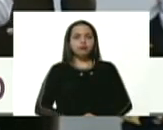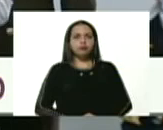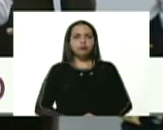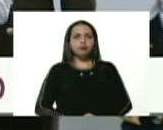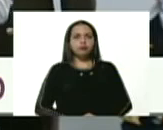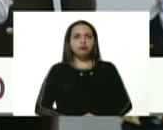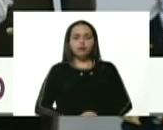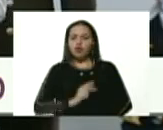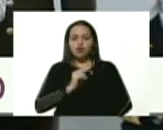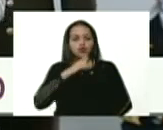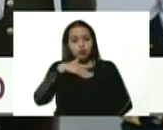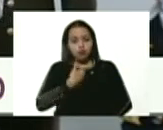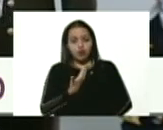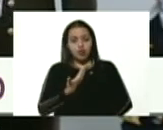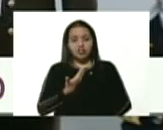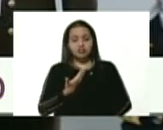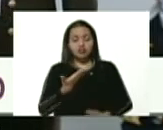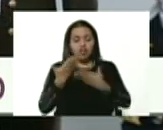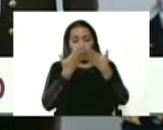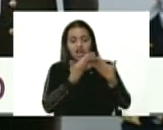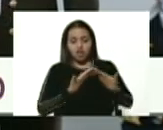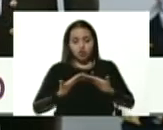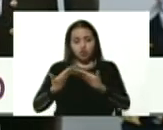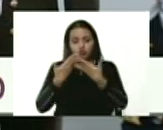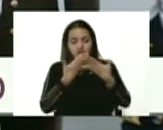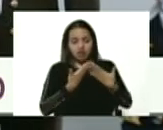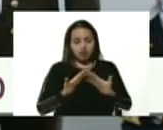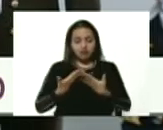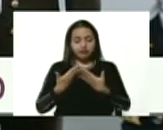No se puede tratar de estudiar